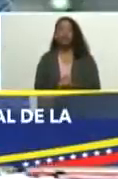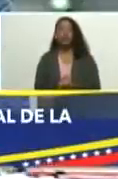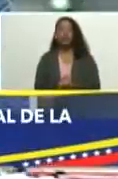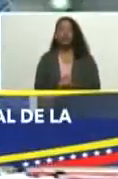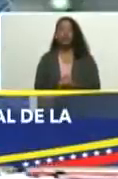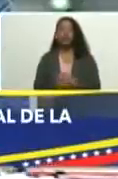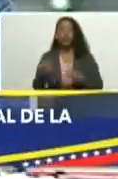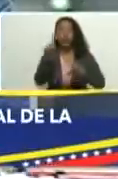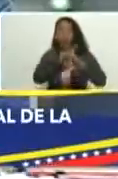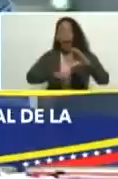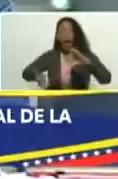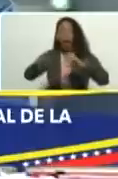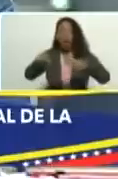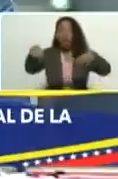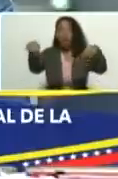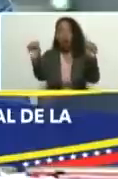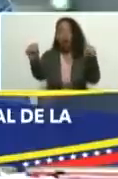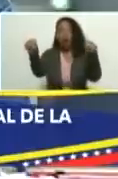Cauchos de moto.